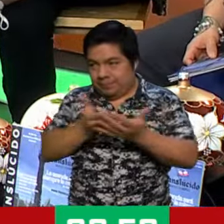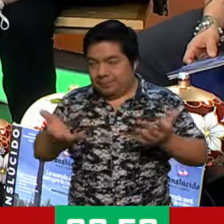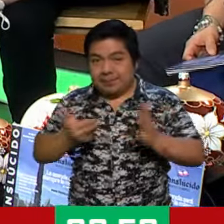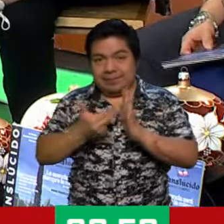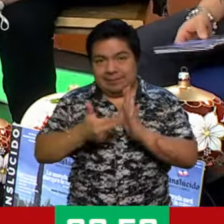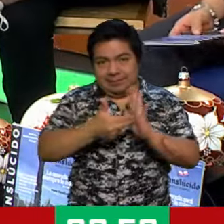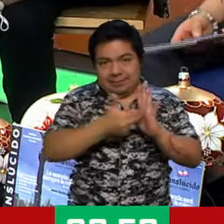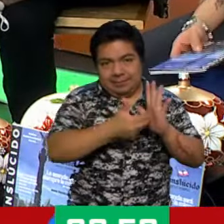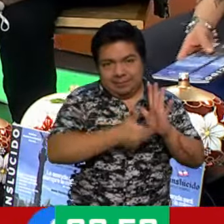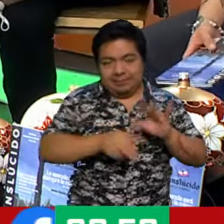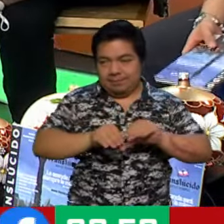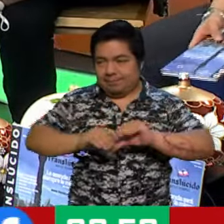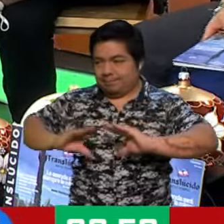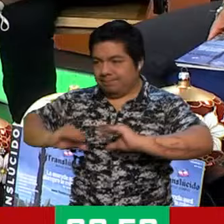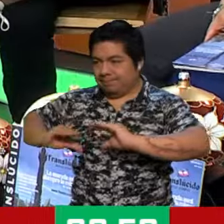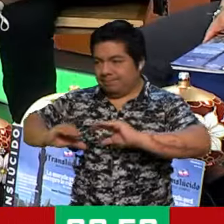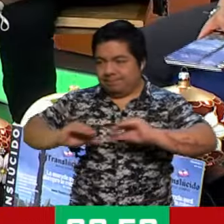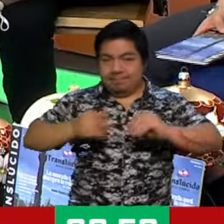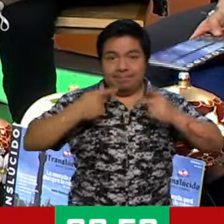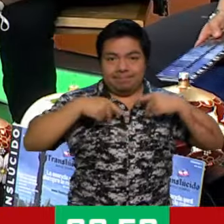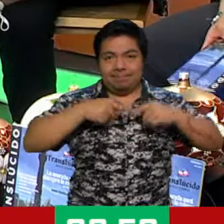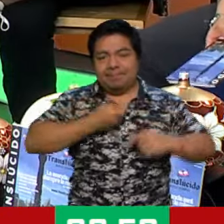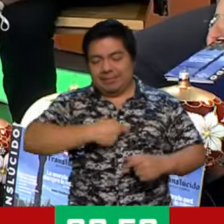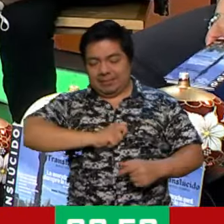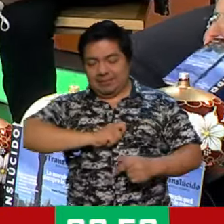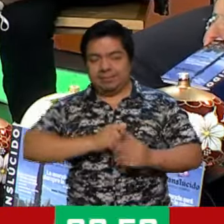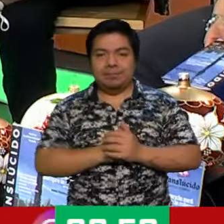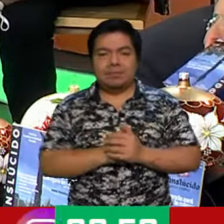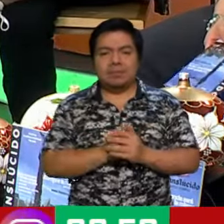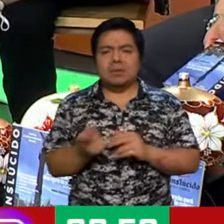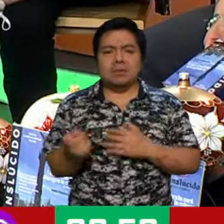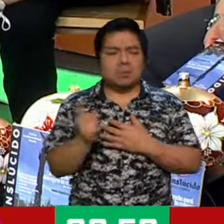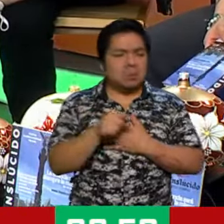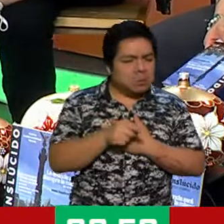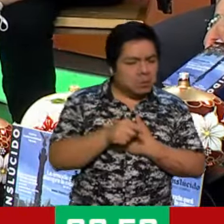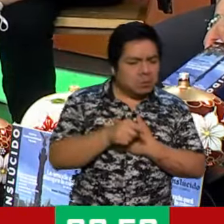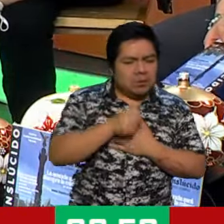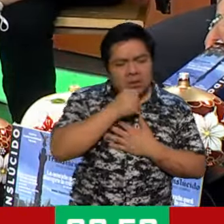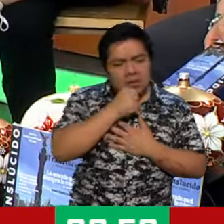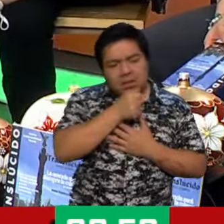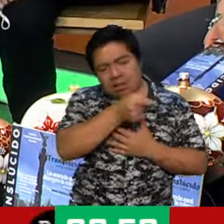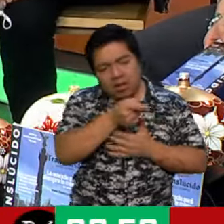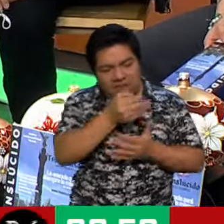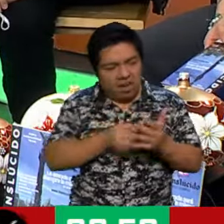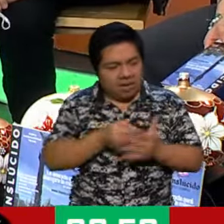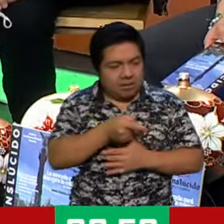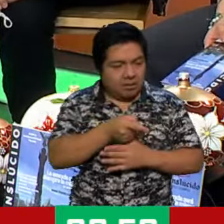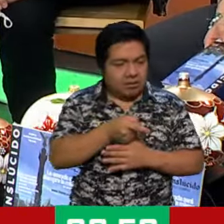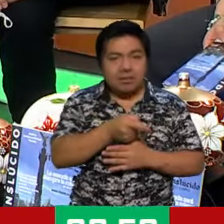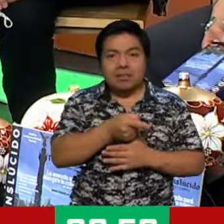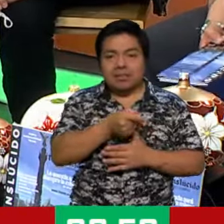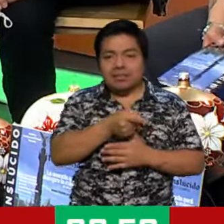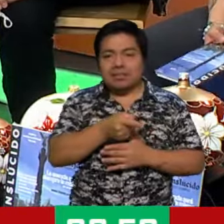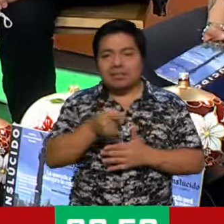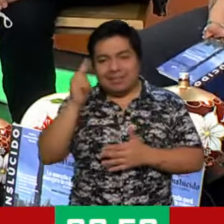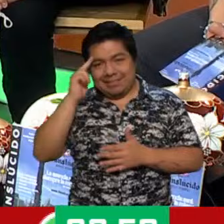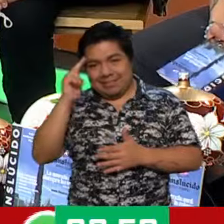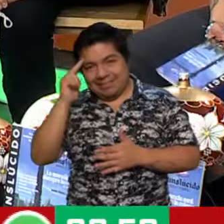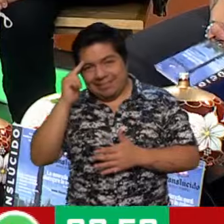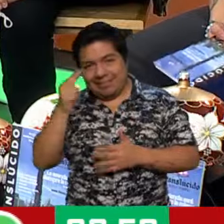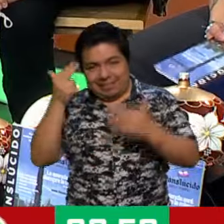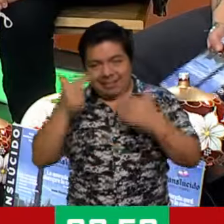que también impartimos para los chicos trans. A ver, acá nos falta alguien. Pásenme pero no tiene un micrófono. Micrófono. ¿Eso? Exacto. Hola, hola, ¿qué tal? Yo soy